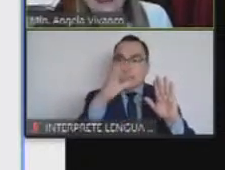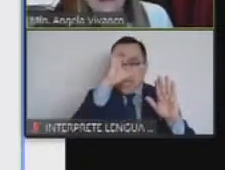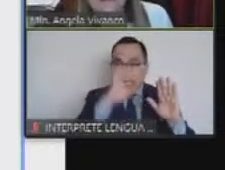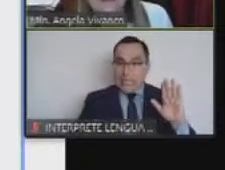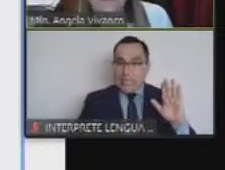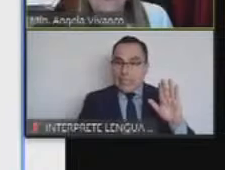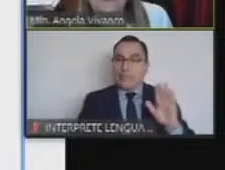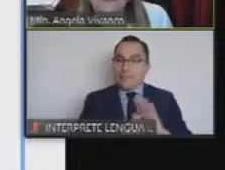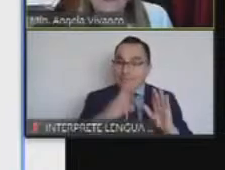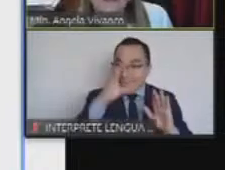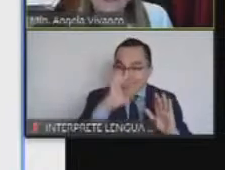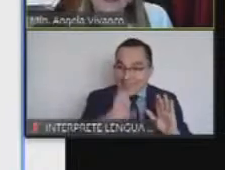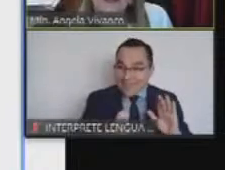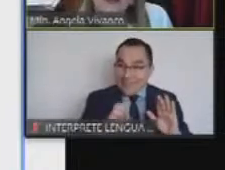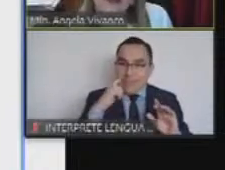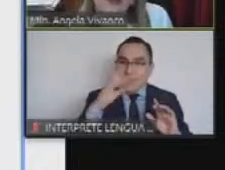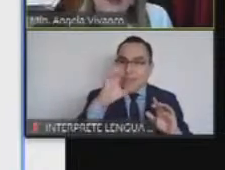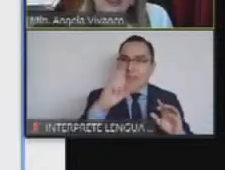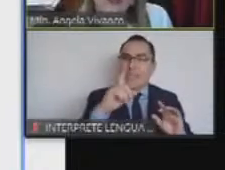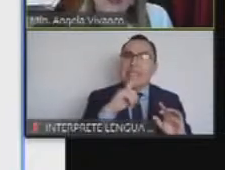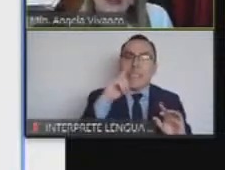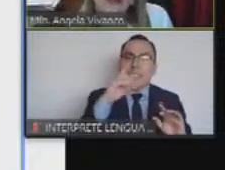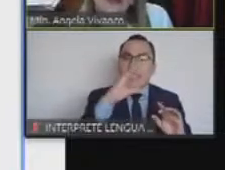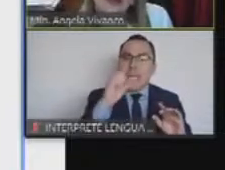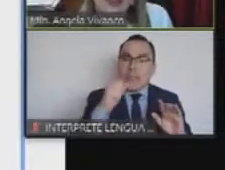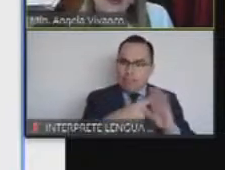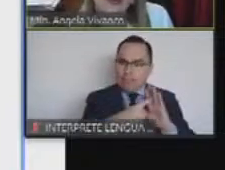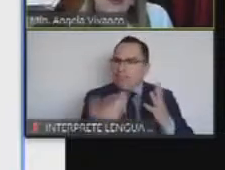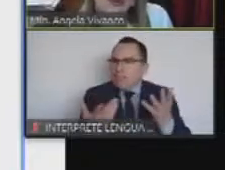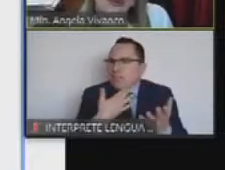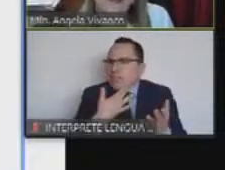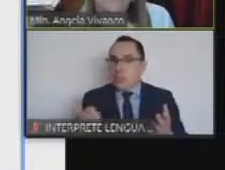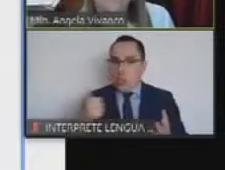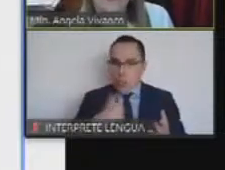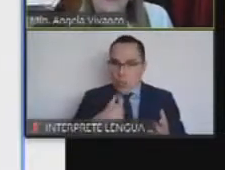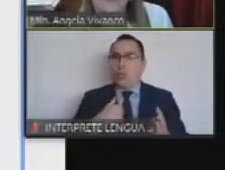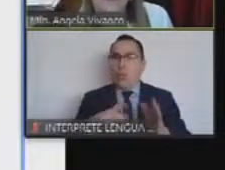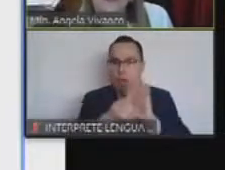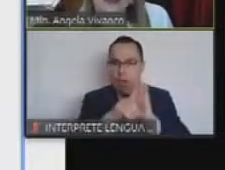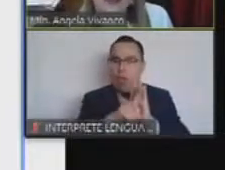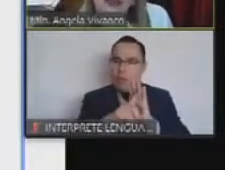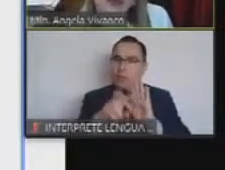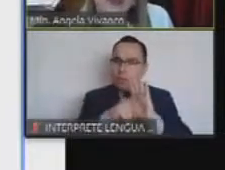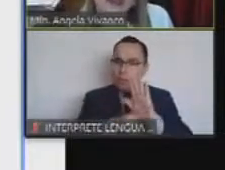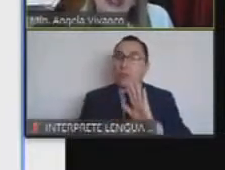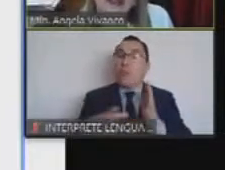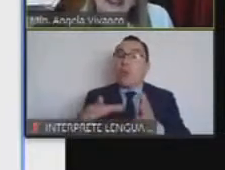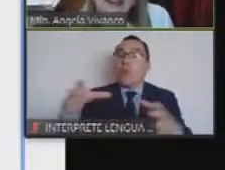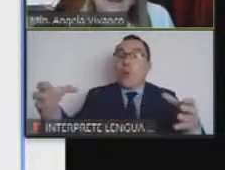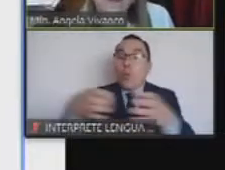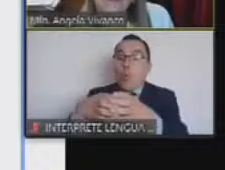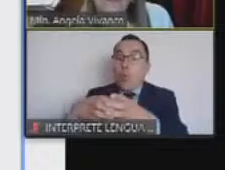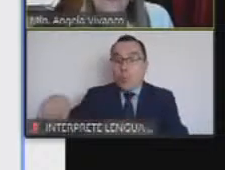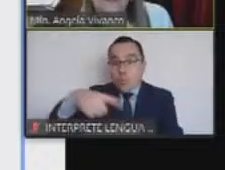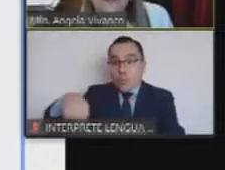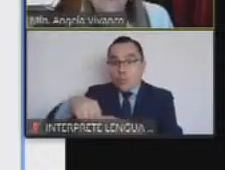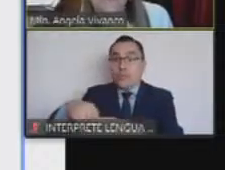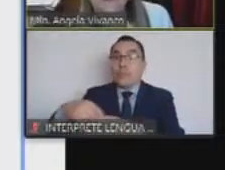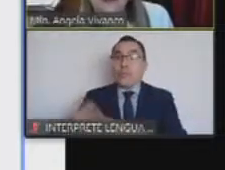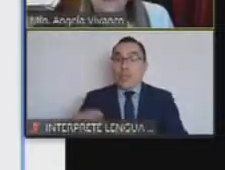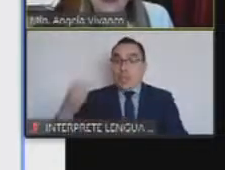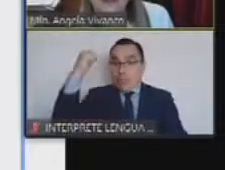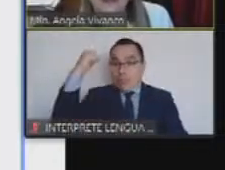la transparencia, particularmente cuando hablamos de un órgano o órganos, como es el caso del Poder Judicial, sin duda